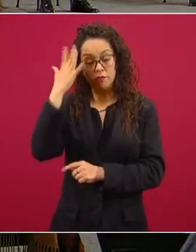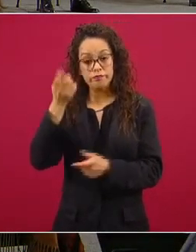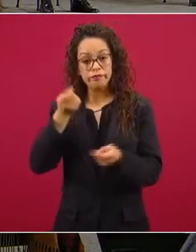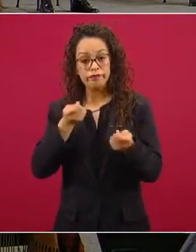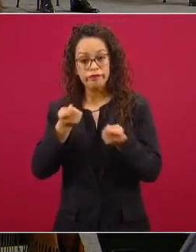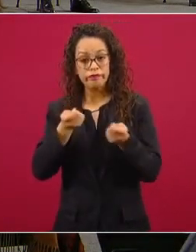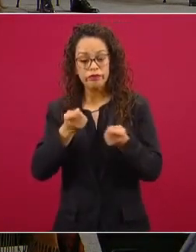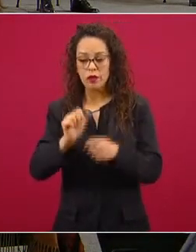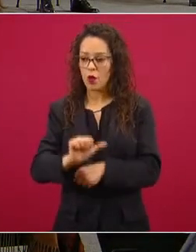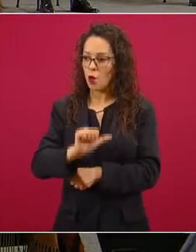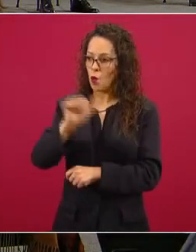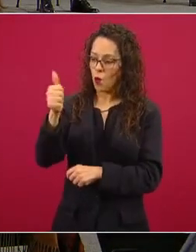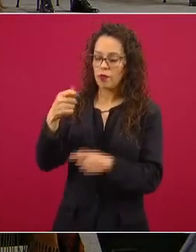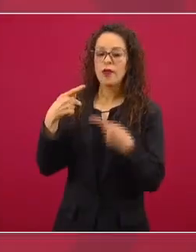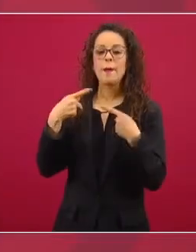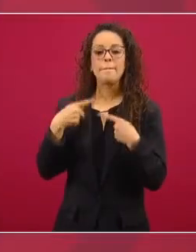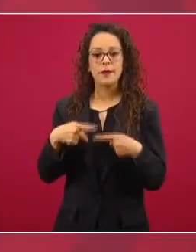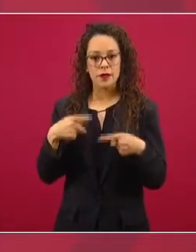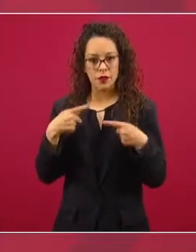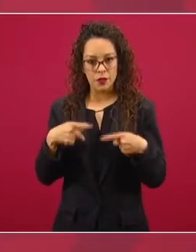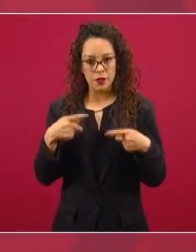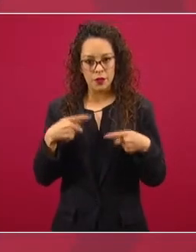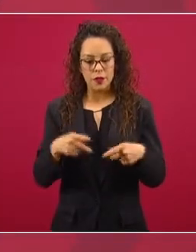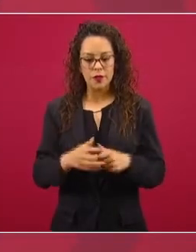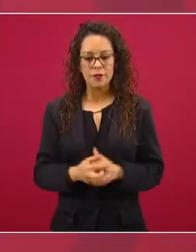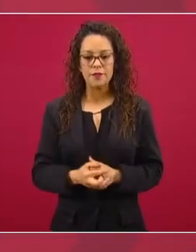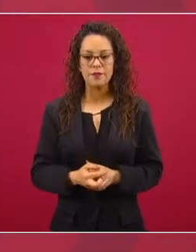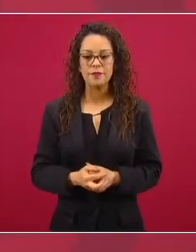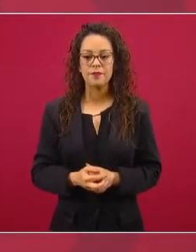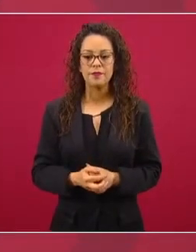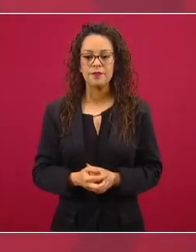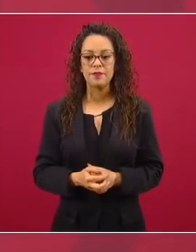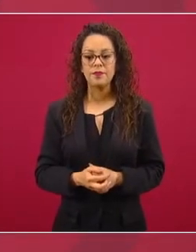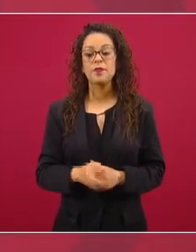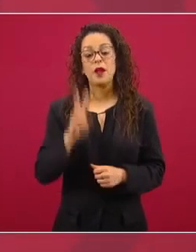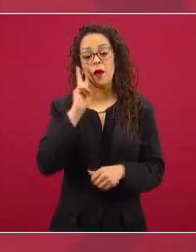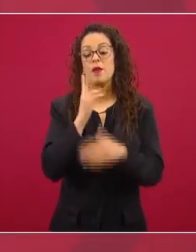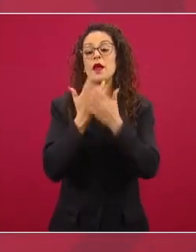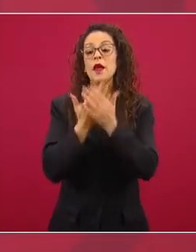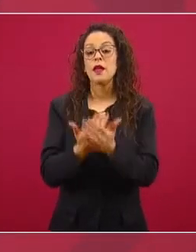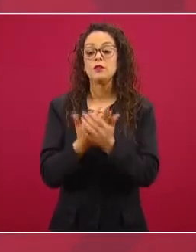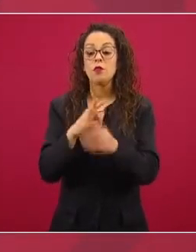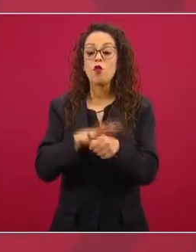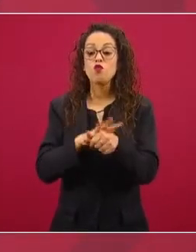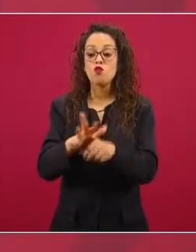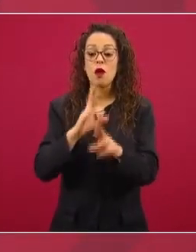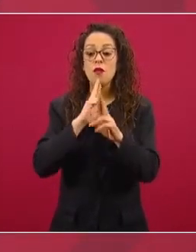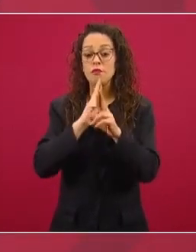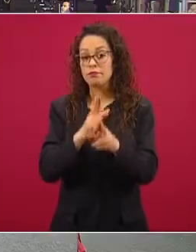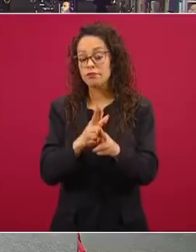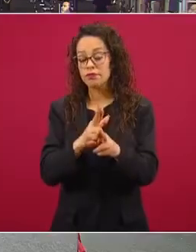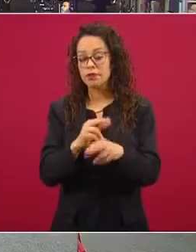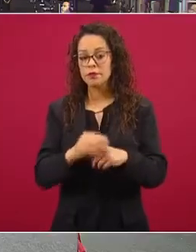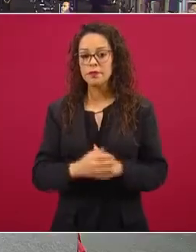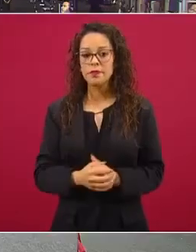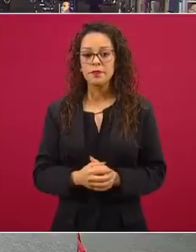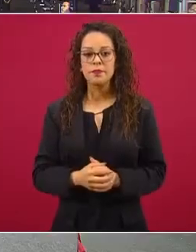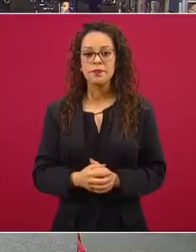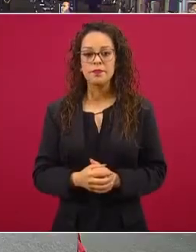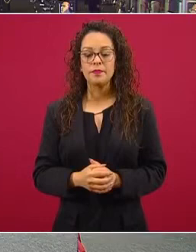por otra persona. Entonces, vamos a esperar el resultado. También